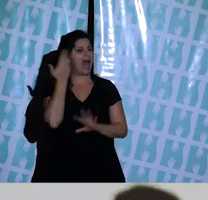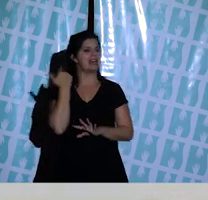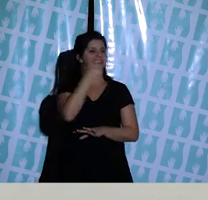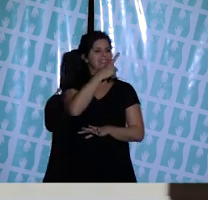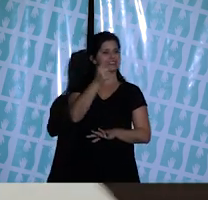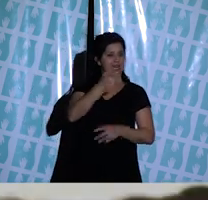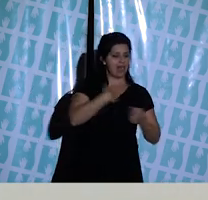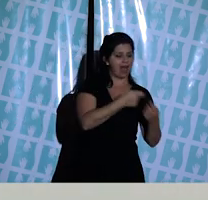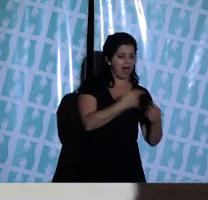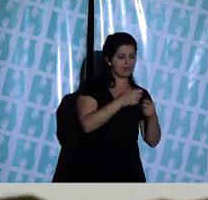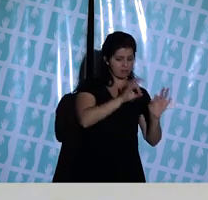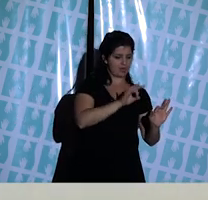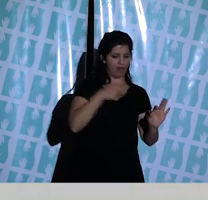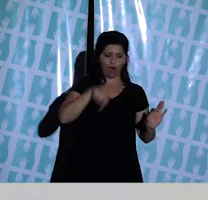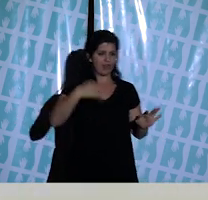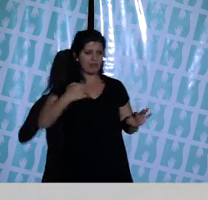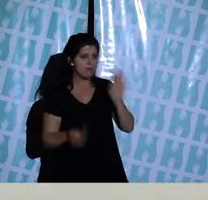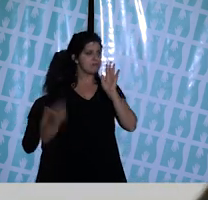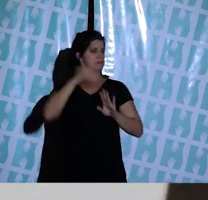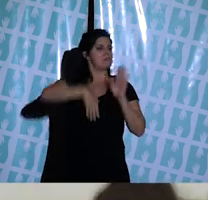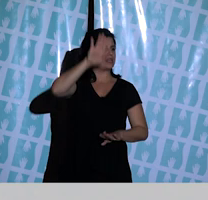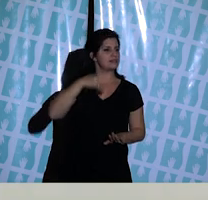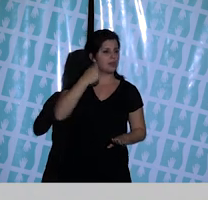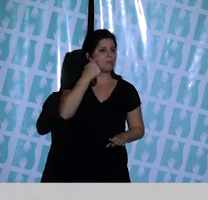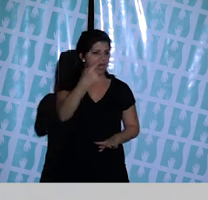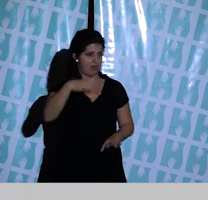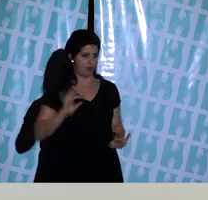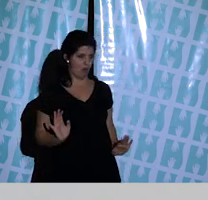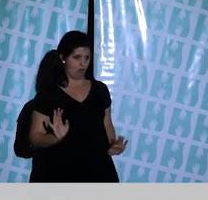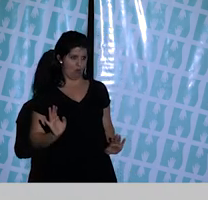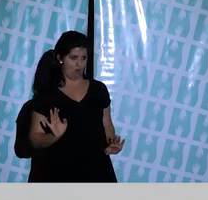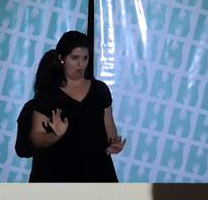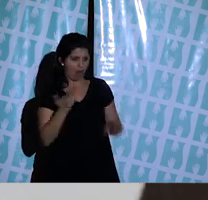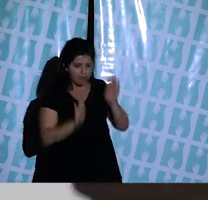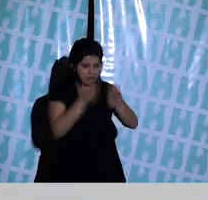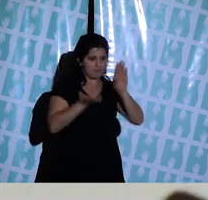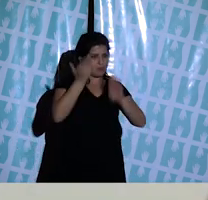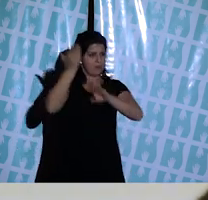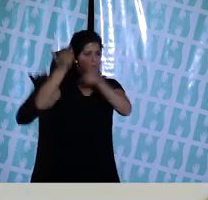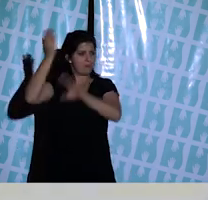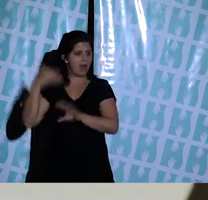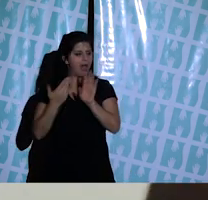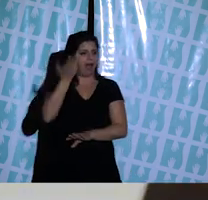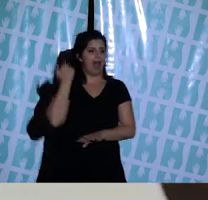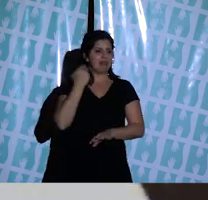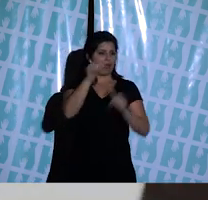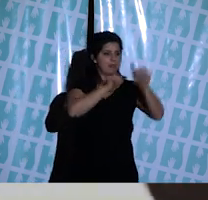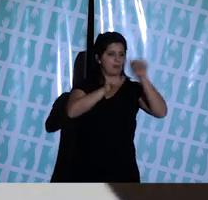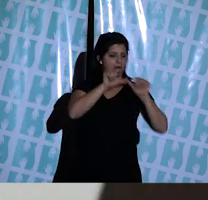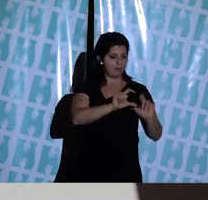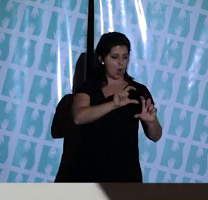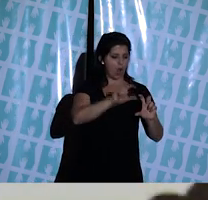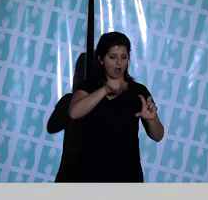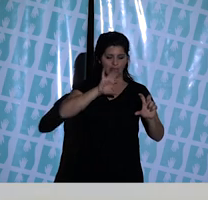estaba buenísimo. Ahora, si no gasto 1000, no pasa nada. Antes tomaba tanta cantidad y ahora tengo que